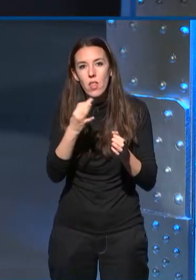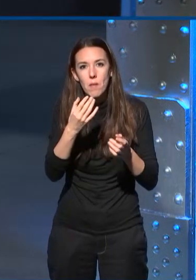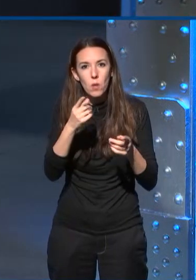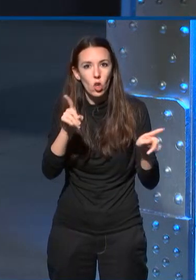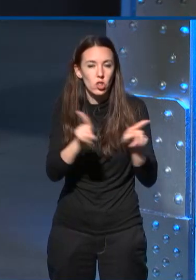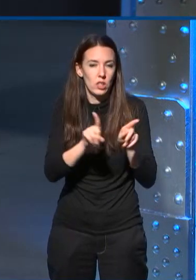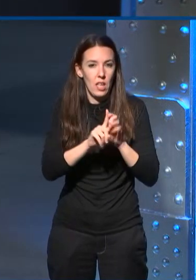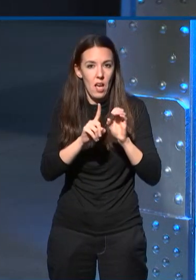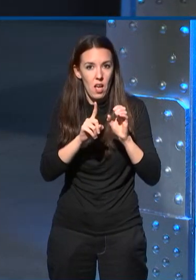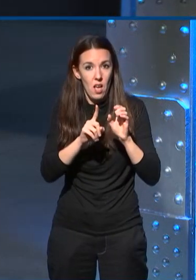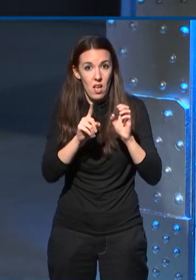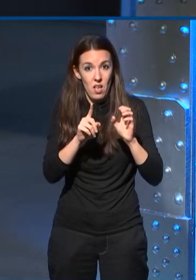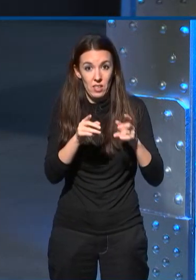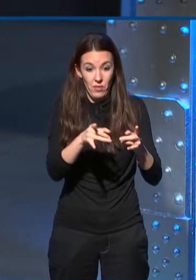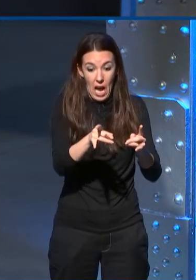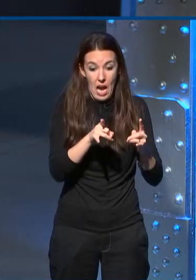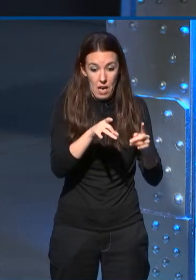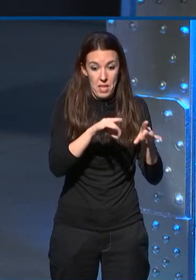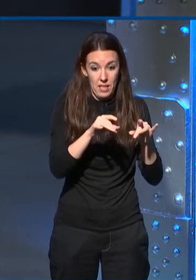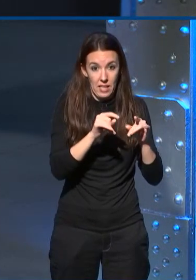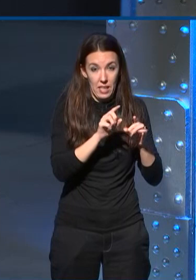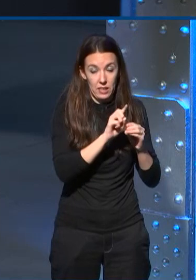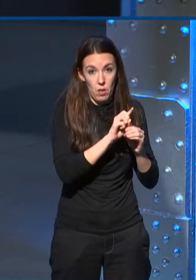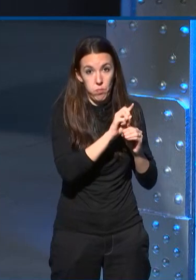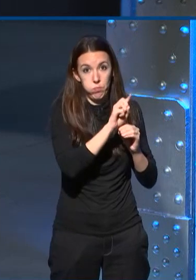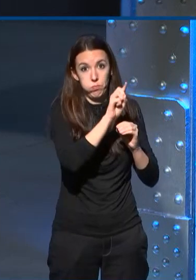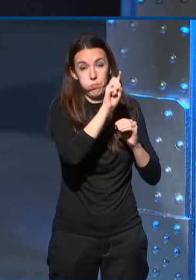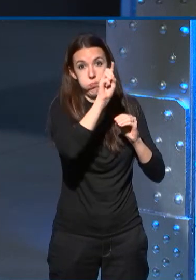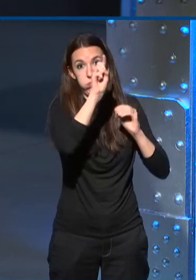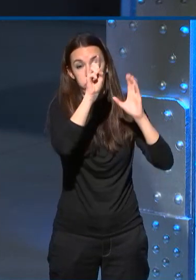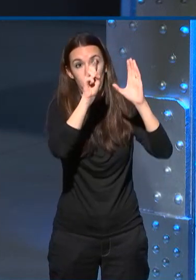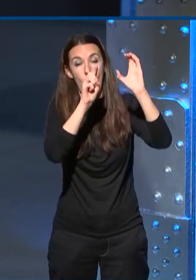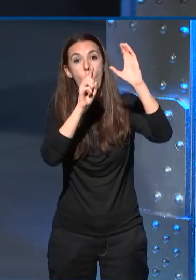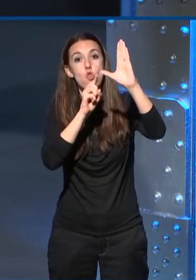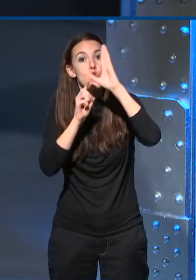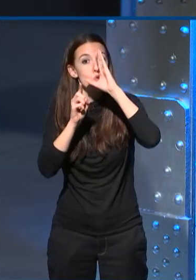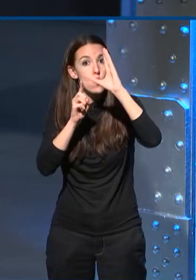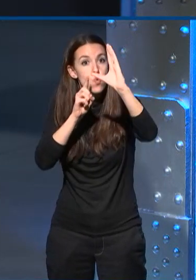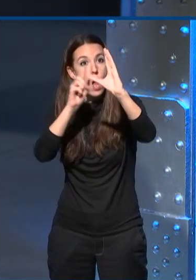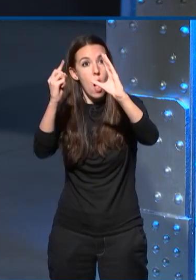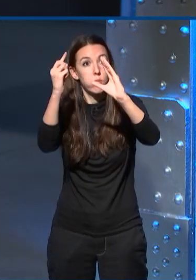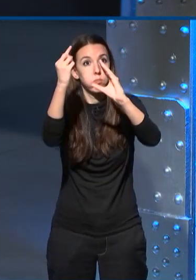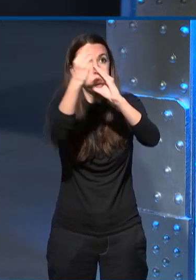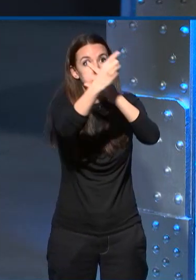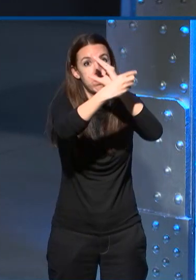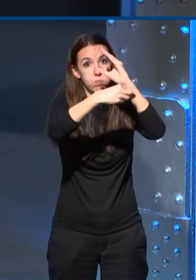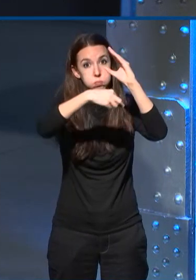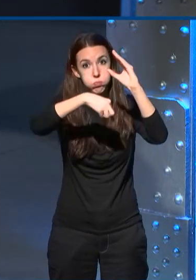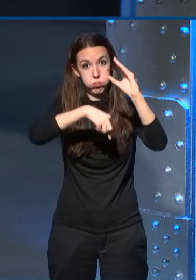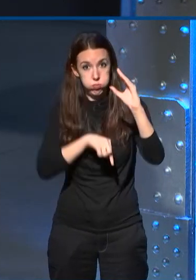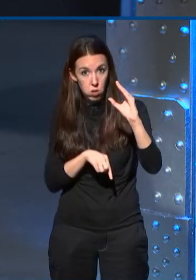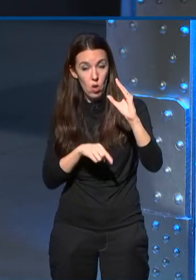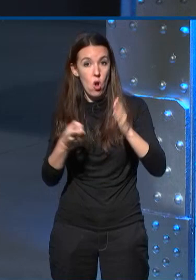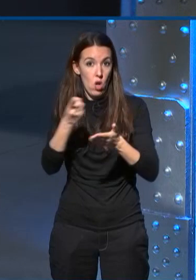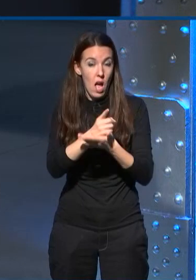circunvalación, que era escapar de la gravedad terrestre, inyectarte en la órbita lunar, darle una vuelta y venirte para acá. Pues eso se hizo